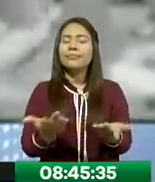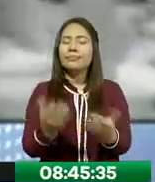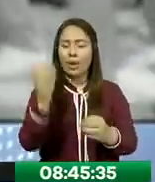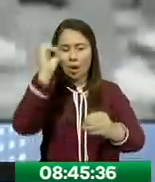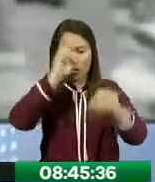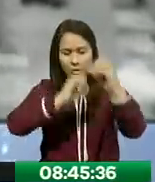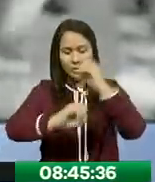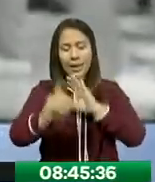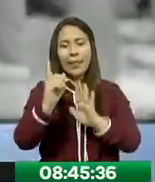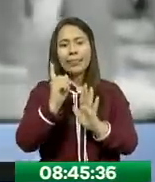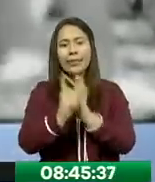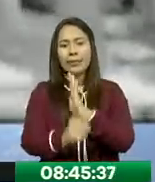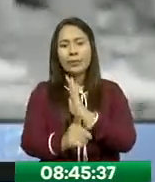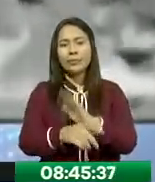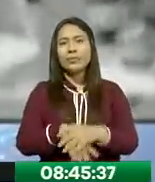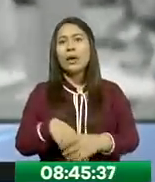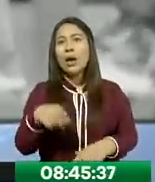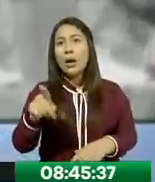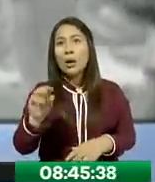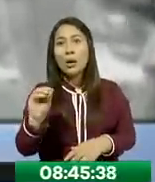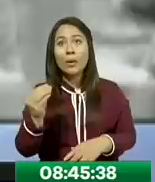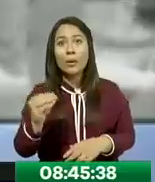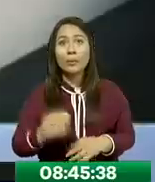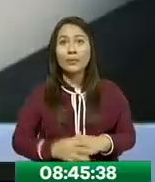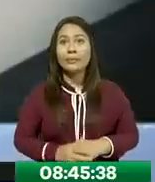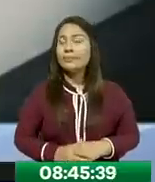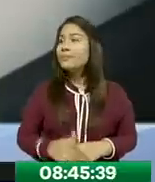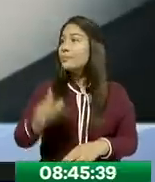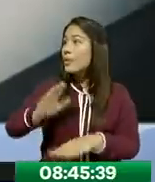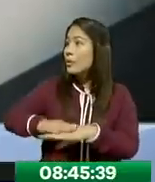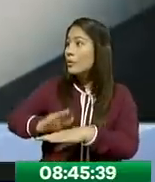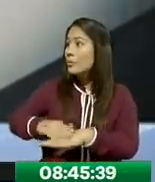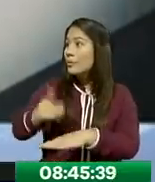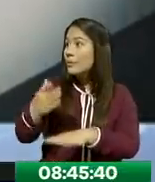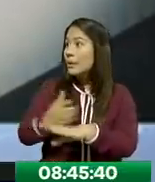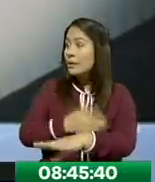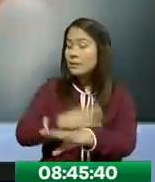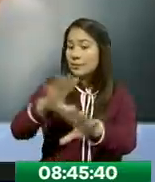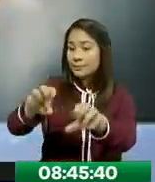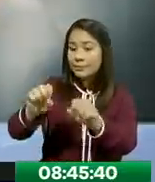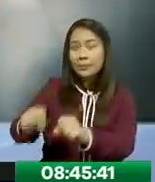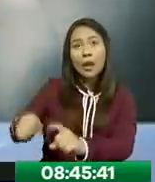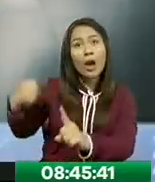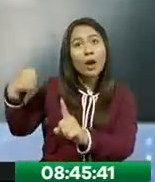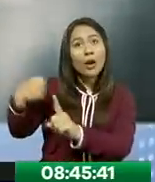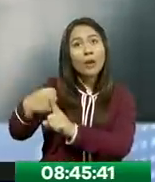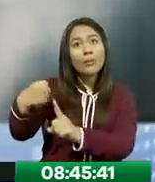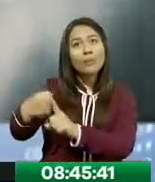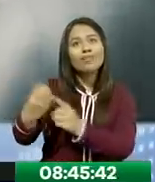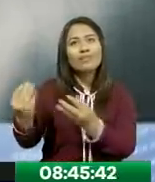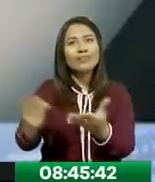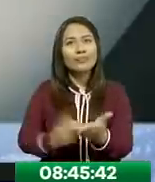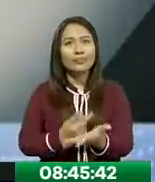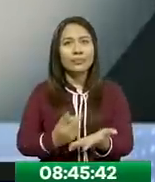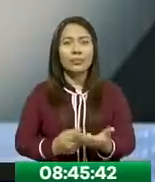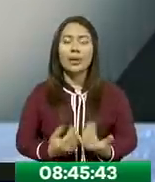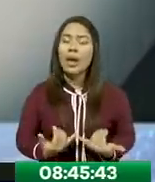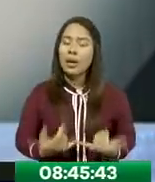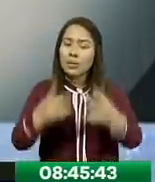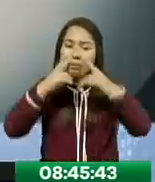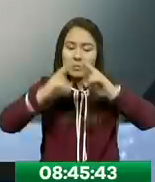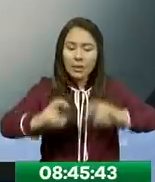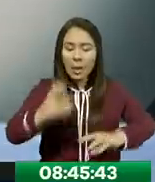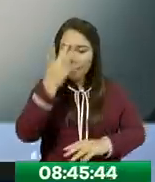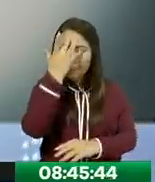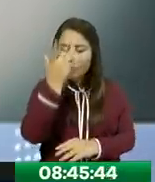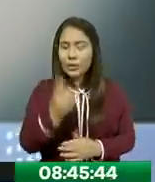la denuncia indica que este joven, el victimario, lo ha cogido la cabeza y lo ha golpeado contra unas varillas, ¿no? Hay que ver las circunstancias,